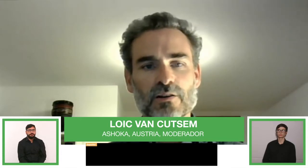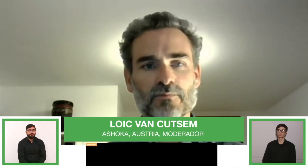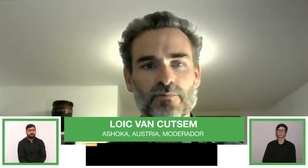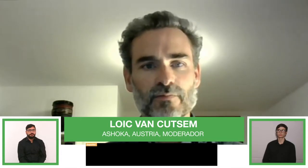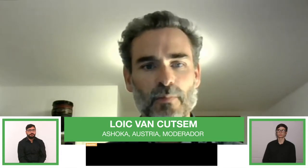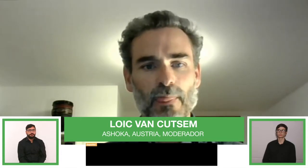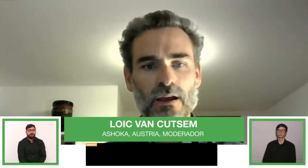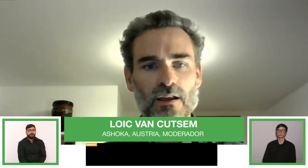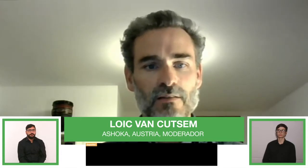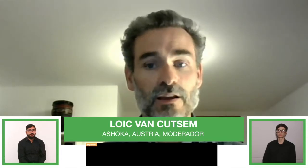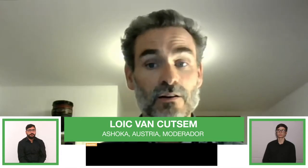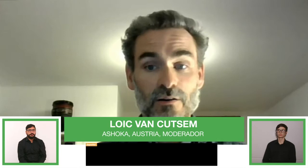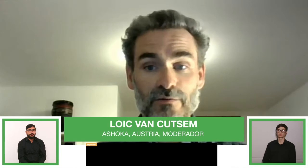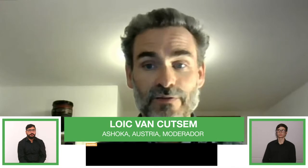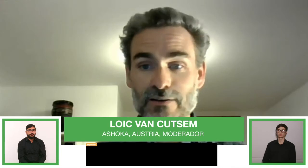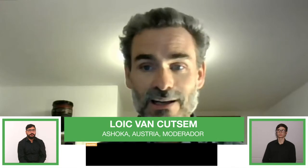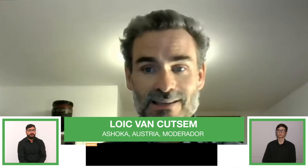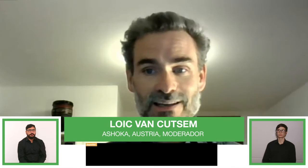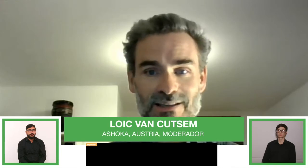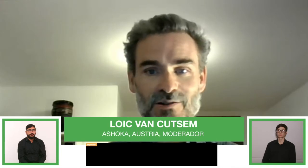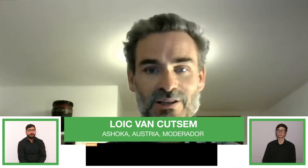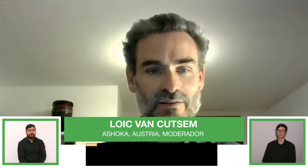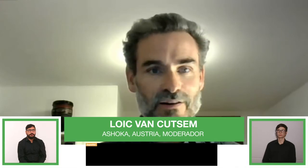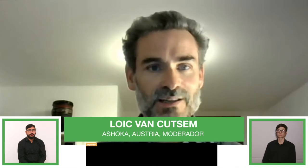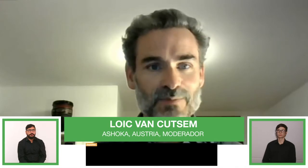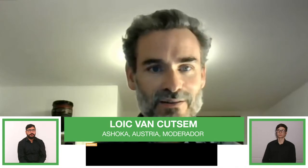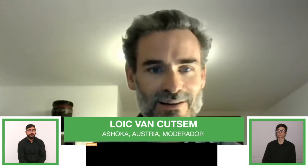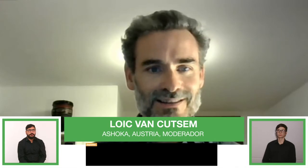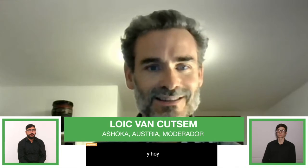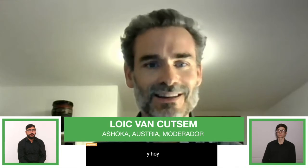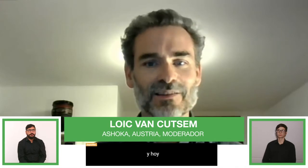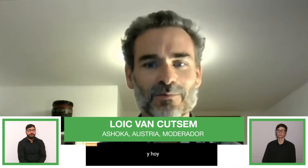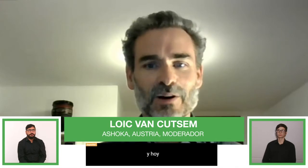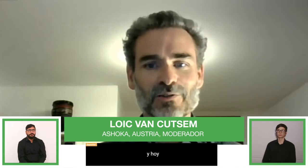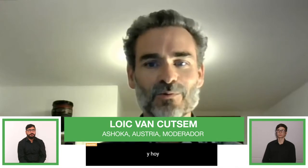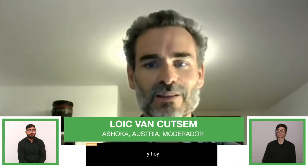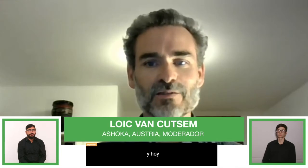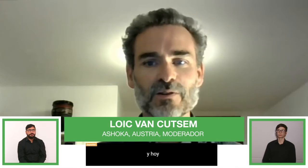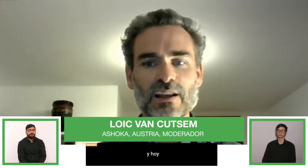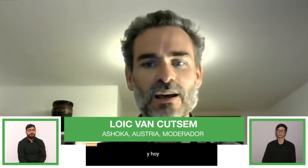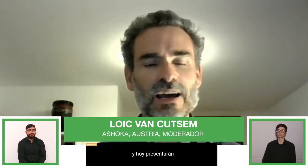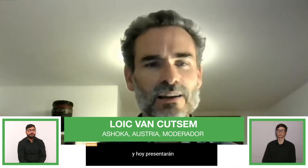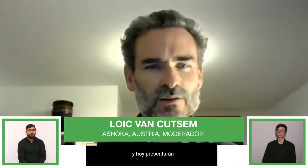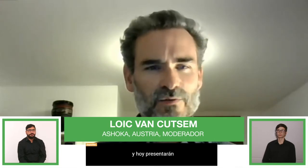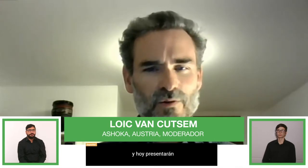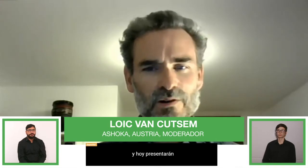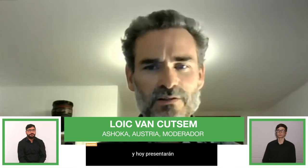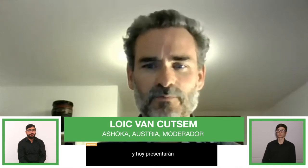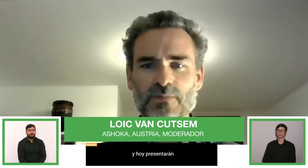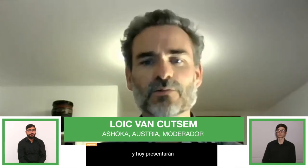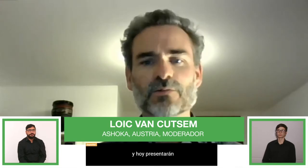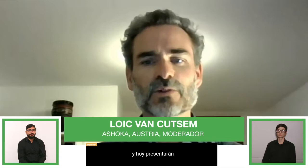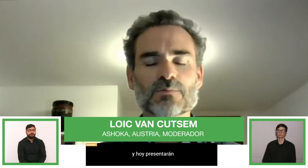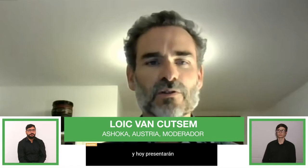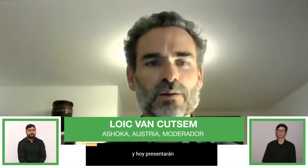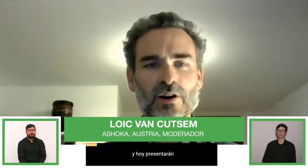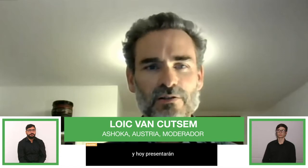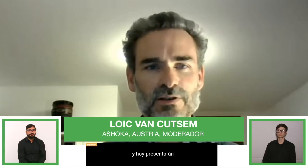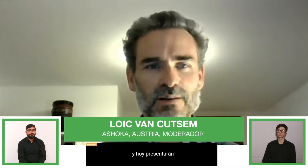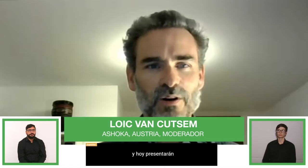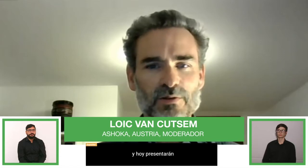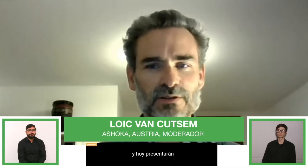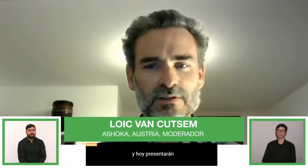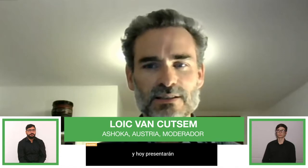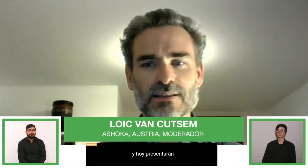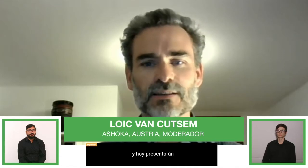América Latina, va a presentar su trabajo. Están muy emocionados de compartir su experiencia y sus modelos con ustedes y